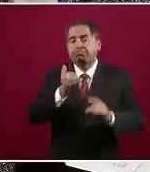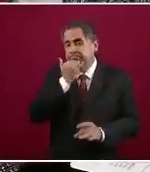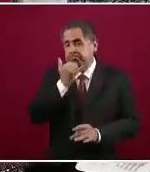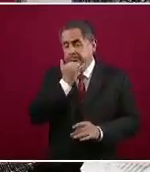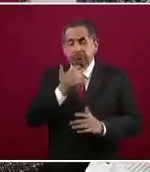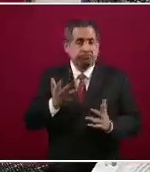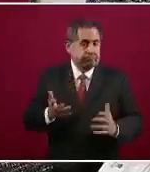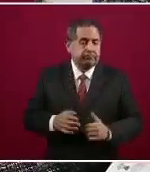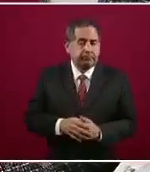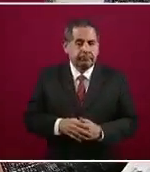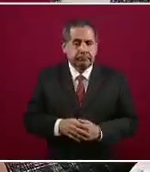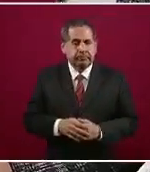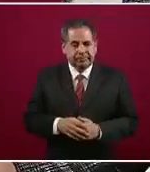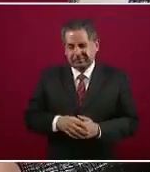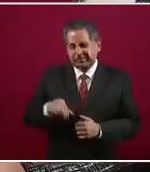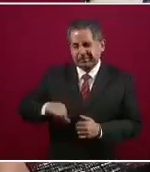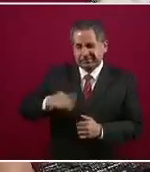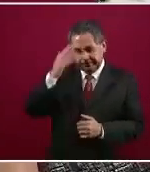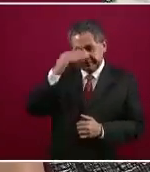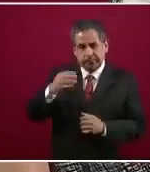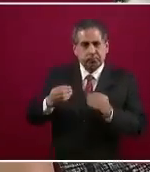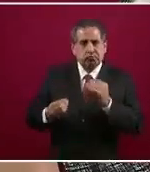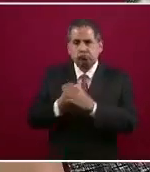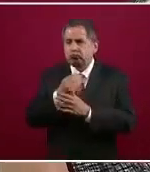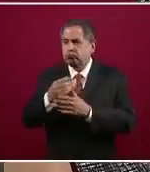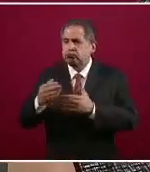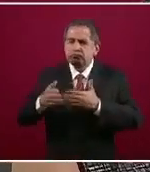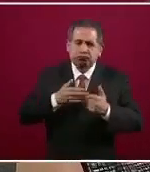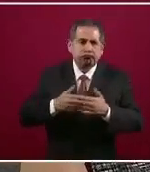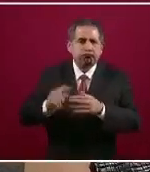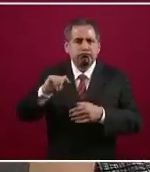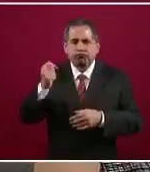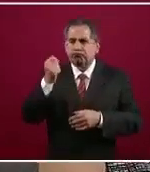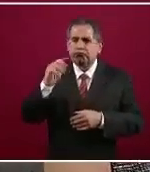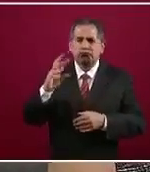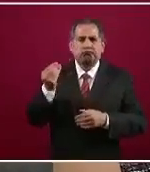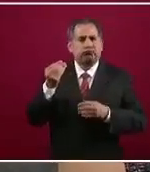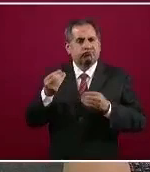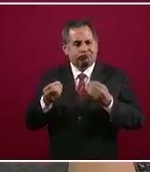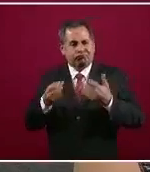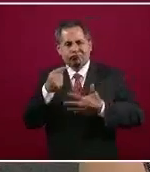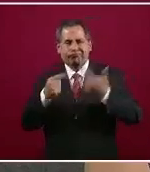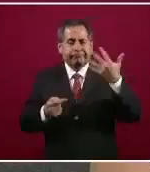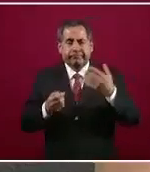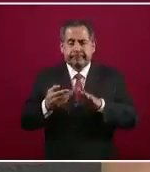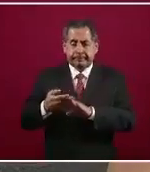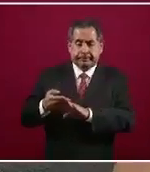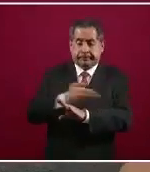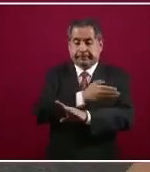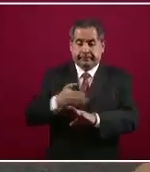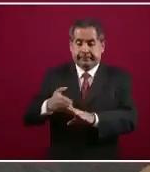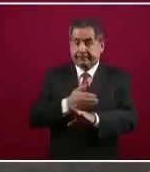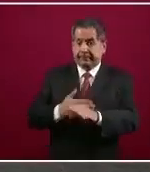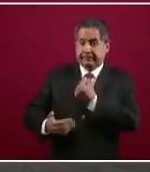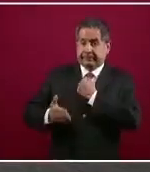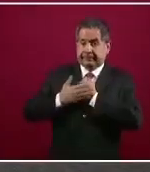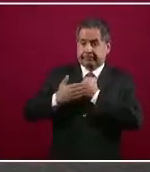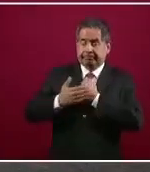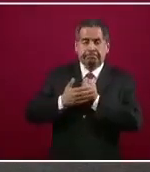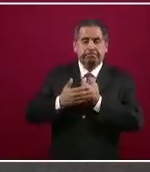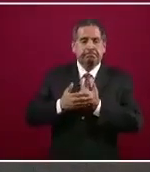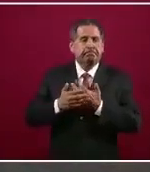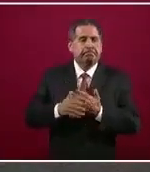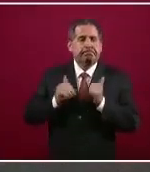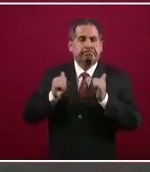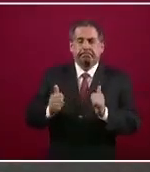Ahora con la tecnología se puede tener información por anticipado y se pueden